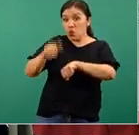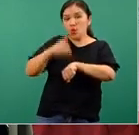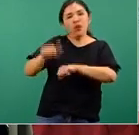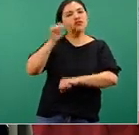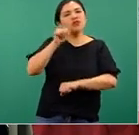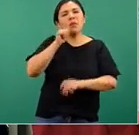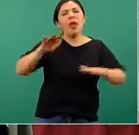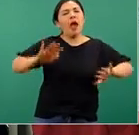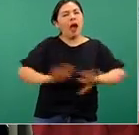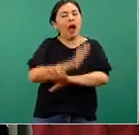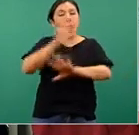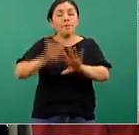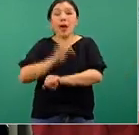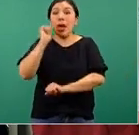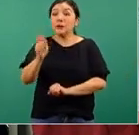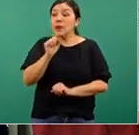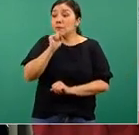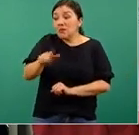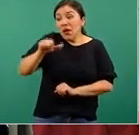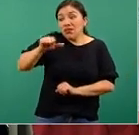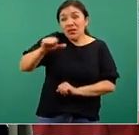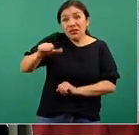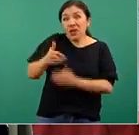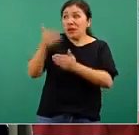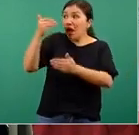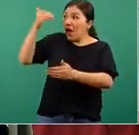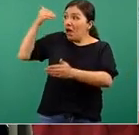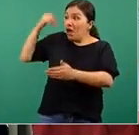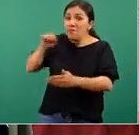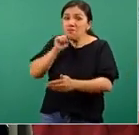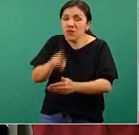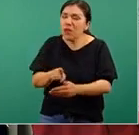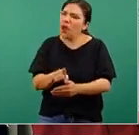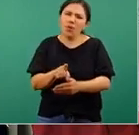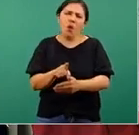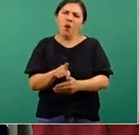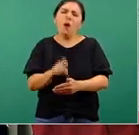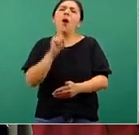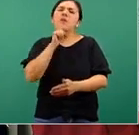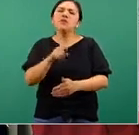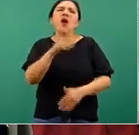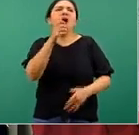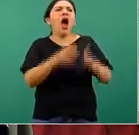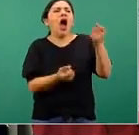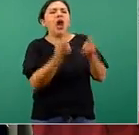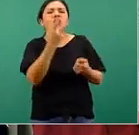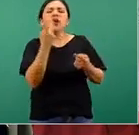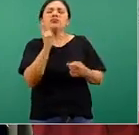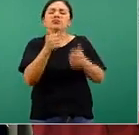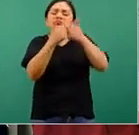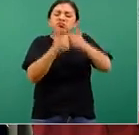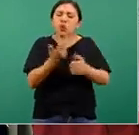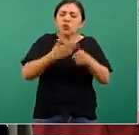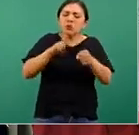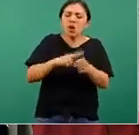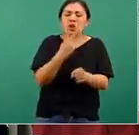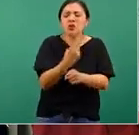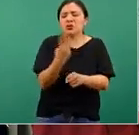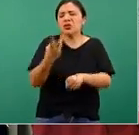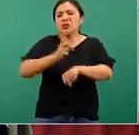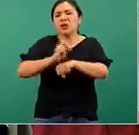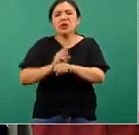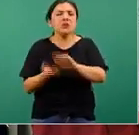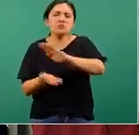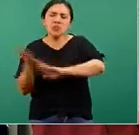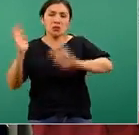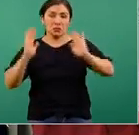cambiando y no se trata de las mismas personas, la mayoría egresan en los primeros 2 o 3 días. ¿Qué tipo de eventos ha